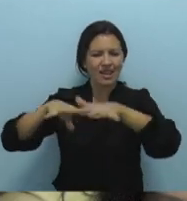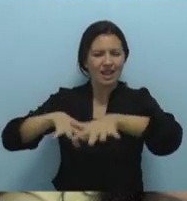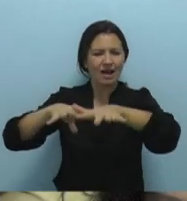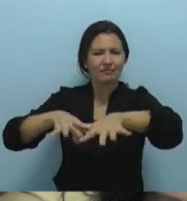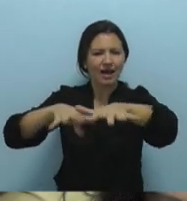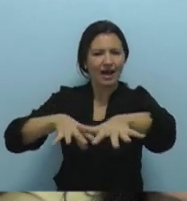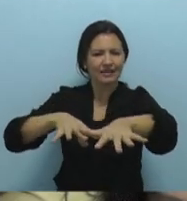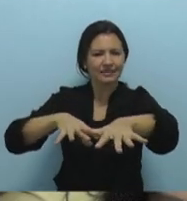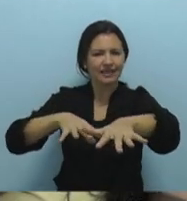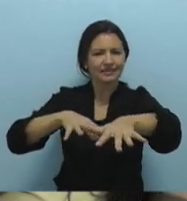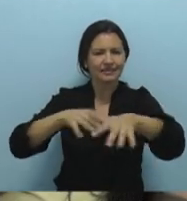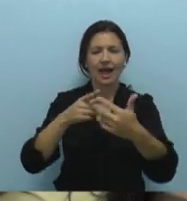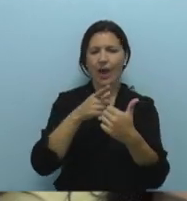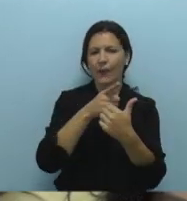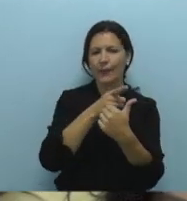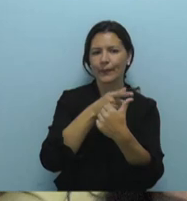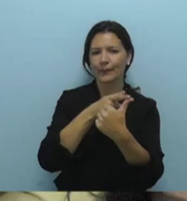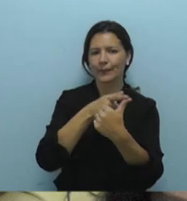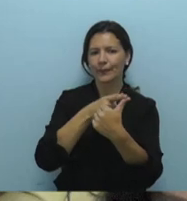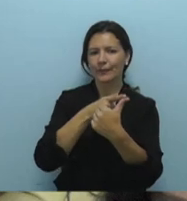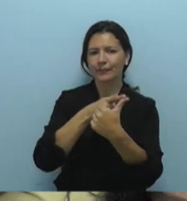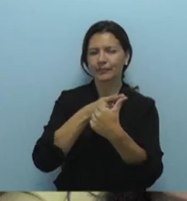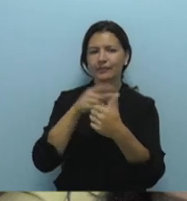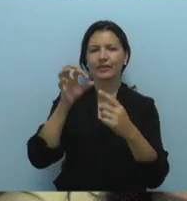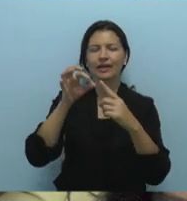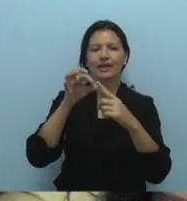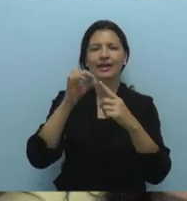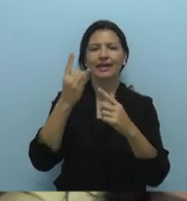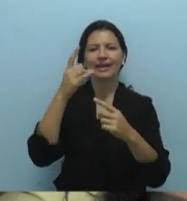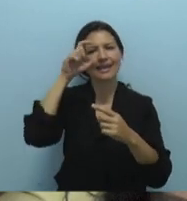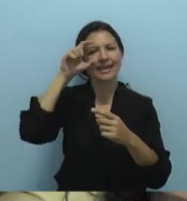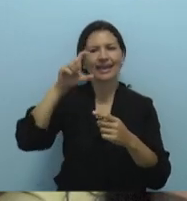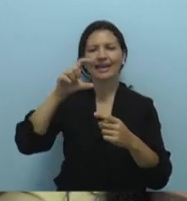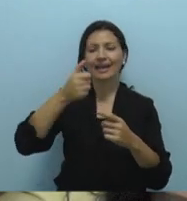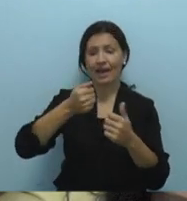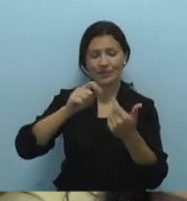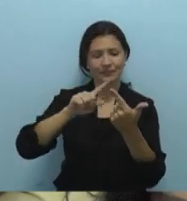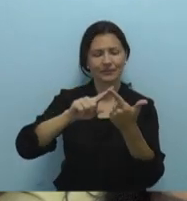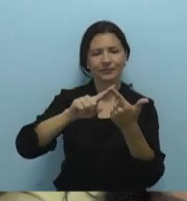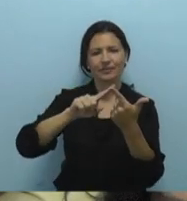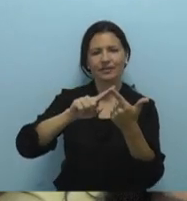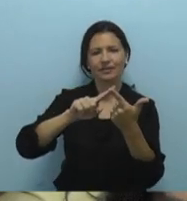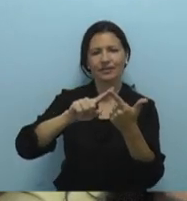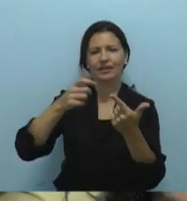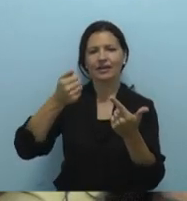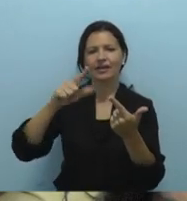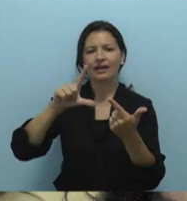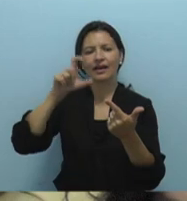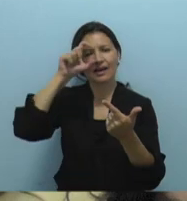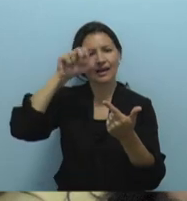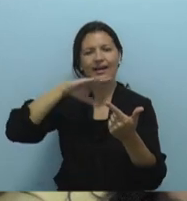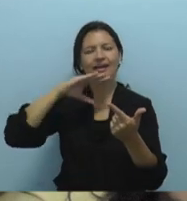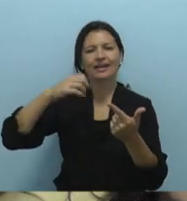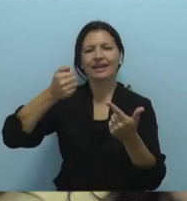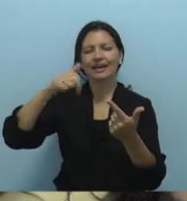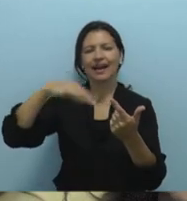movilizaciones. Por un lado, la querida Queca Cosman, por el otro lado, Alejandra Leoncio de